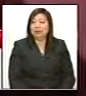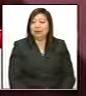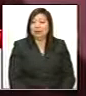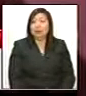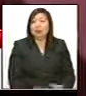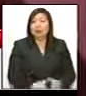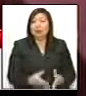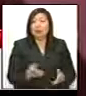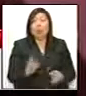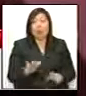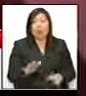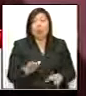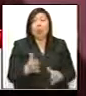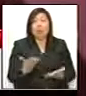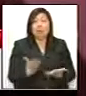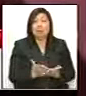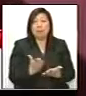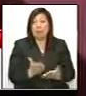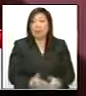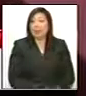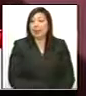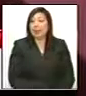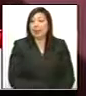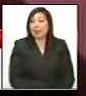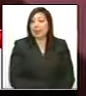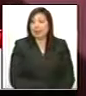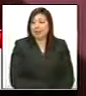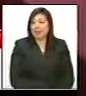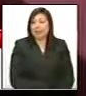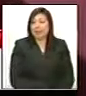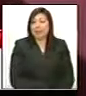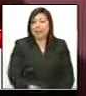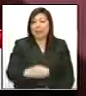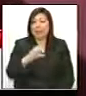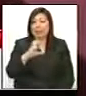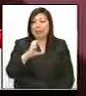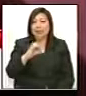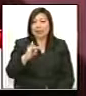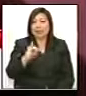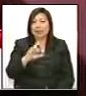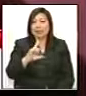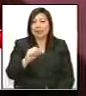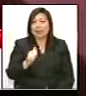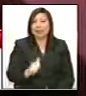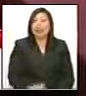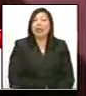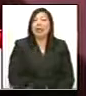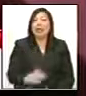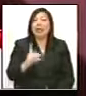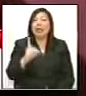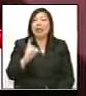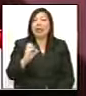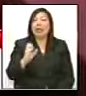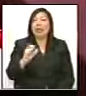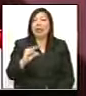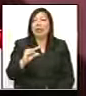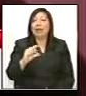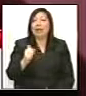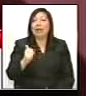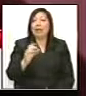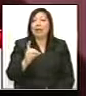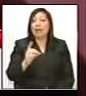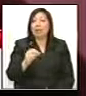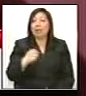gran incidencia. Vamos a dar el uso de la palabra a la doctora Cecilia Arteaga Delgado, gerente de Desarrollo Social y la mujer